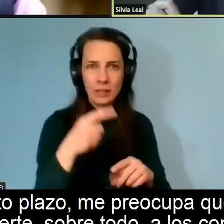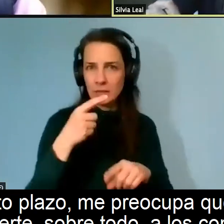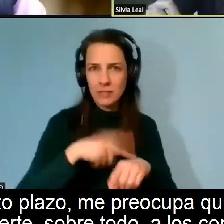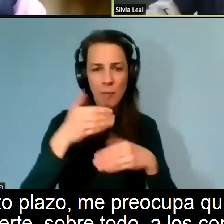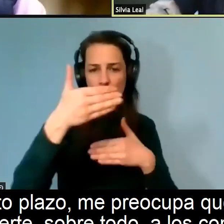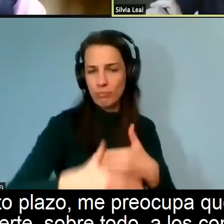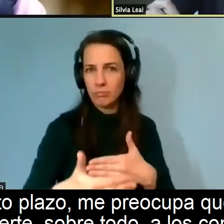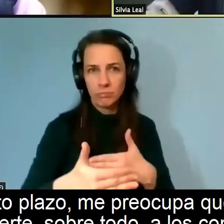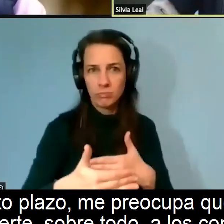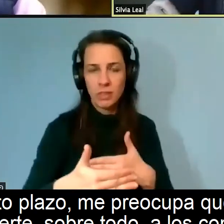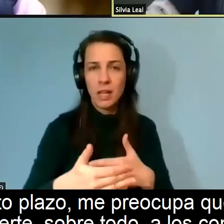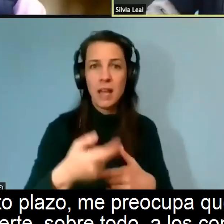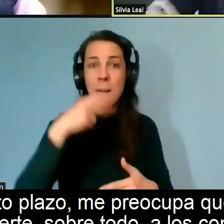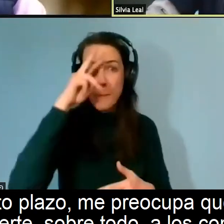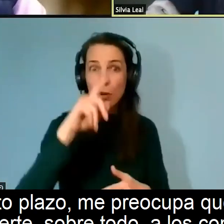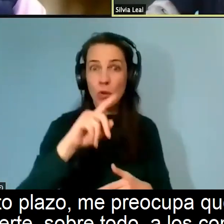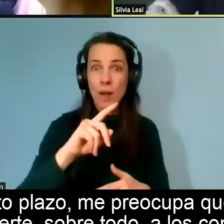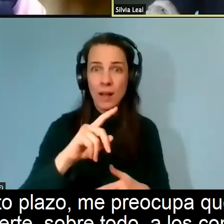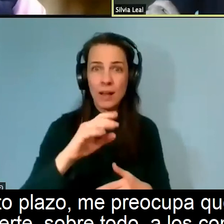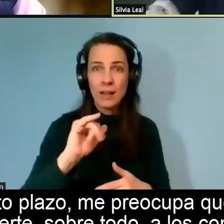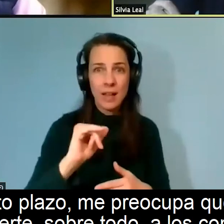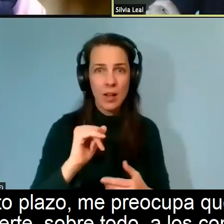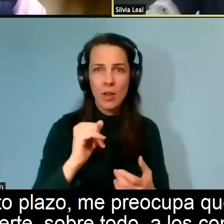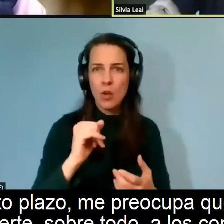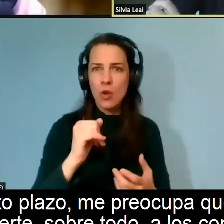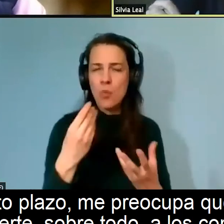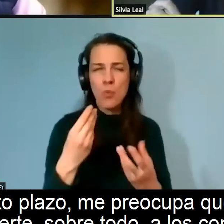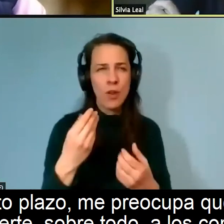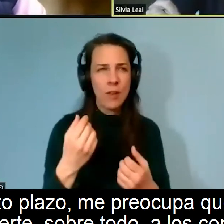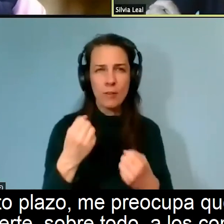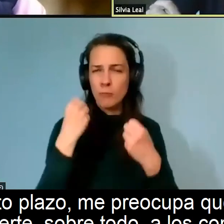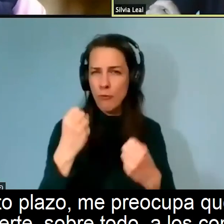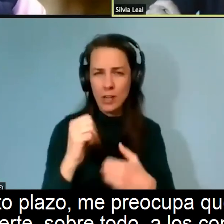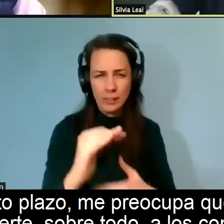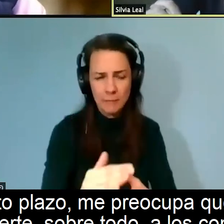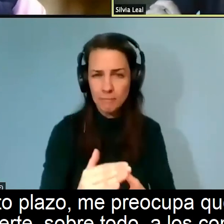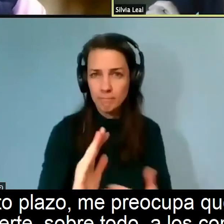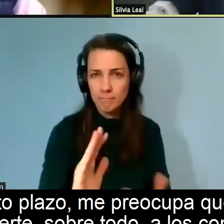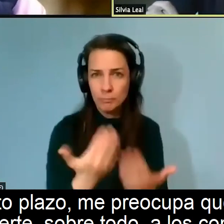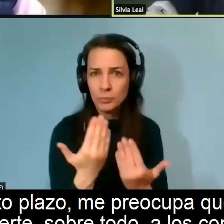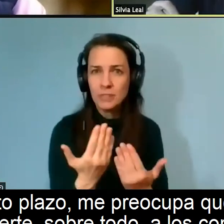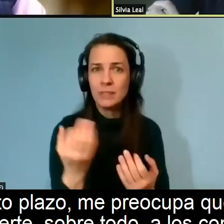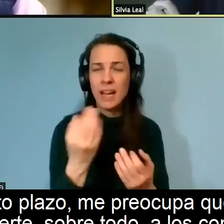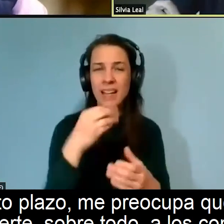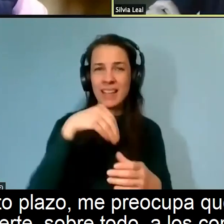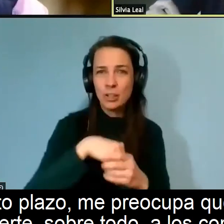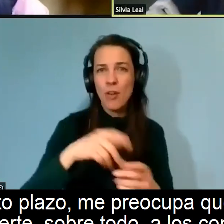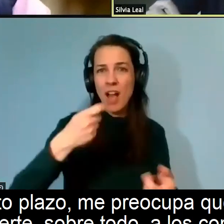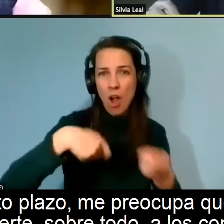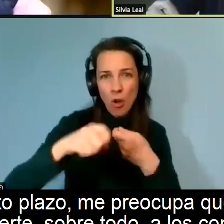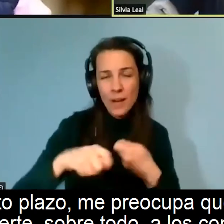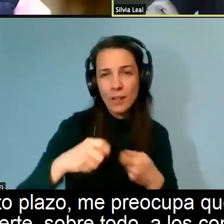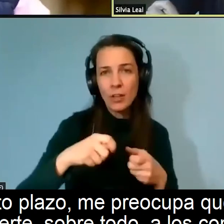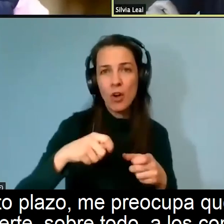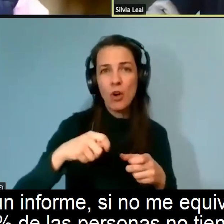me preocupa que está llegando muy fuerte, muy, muy fuerte, sobre todo a los comercios, al mercado